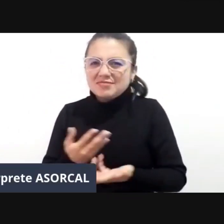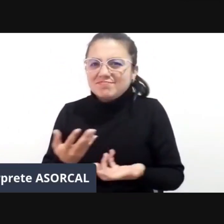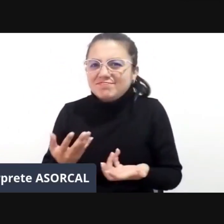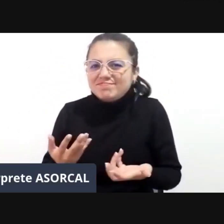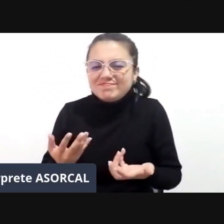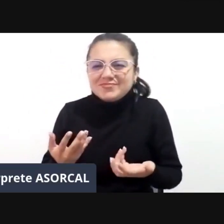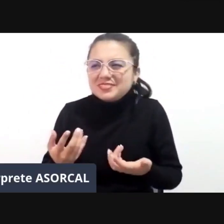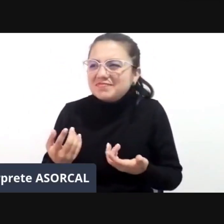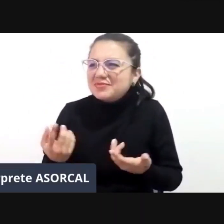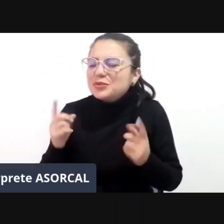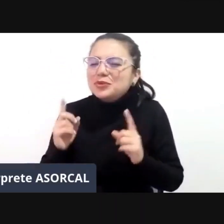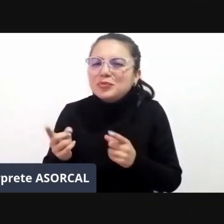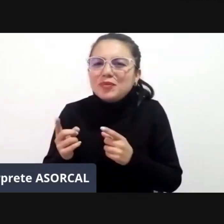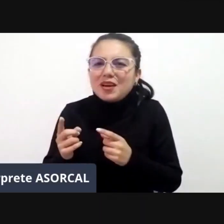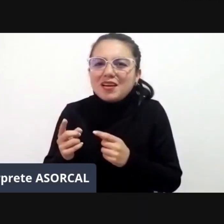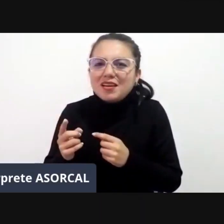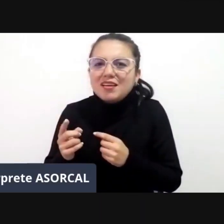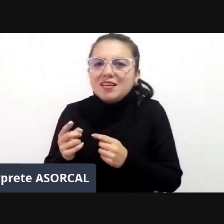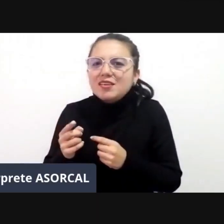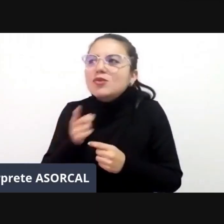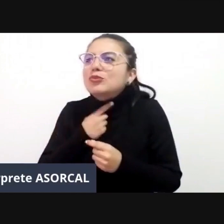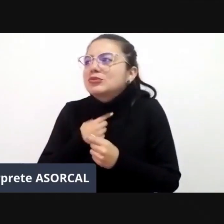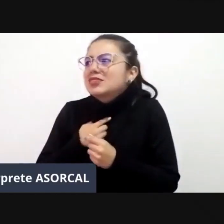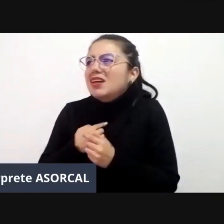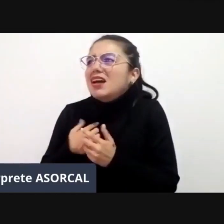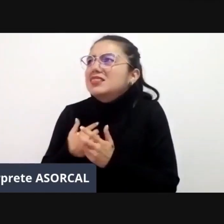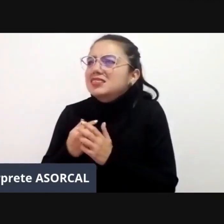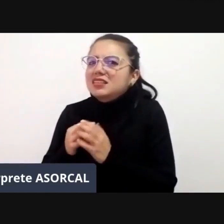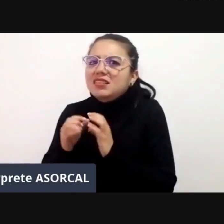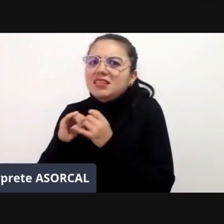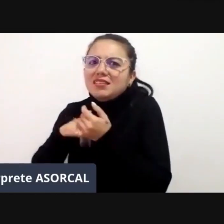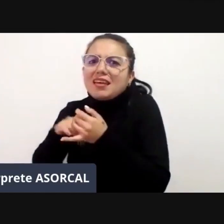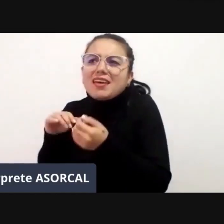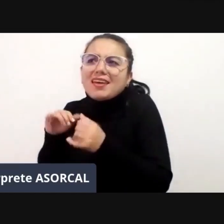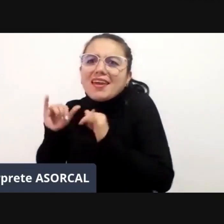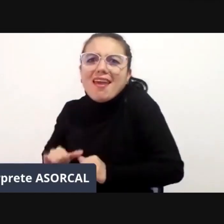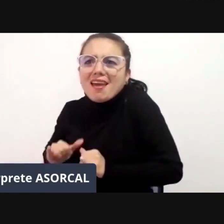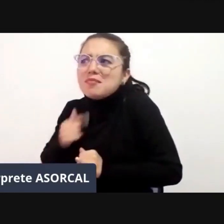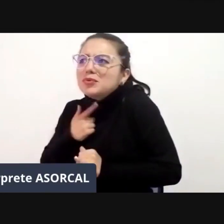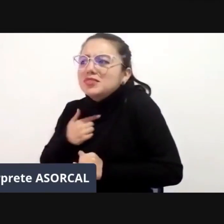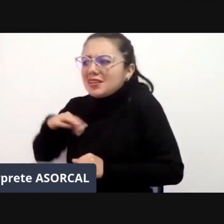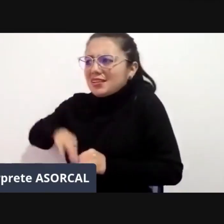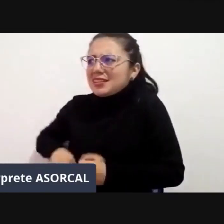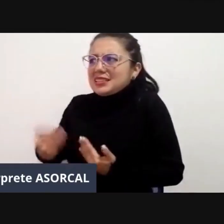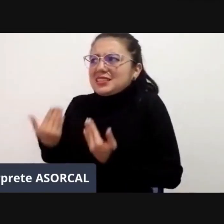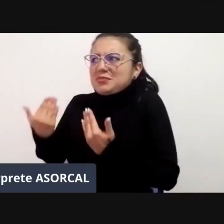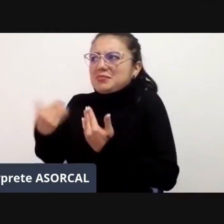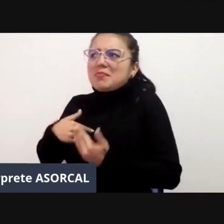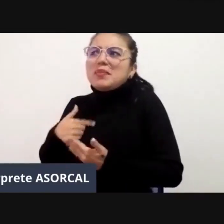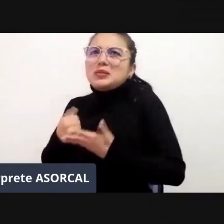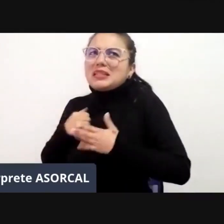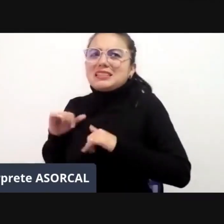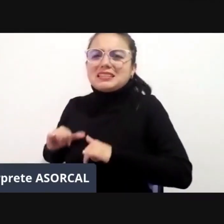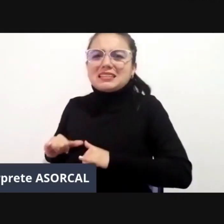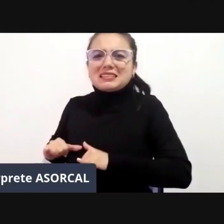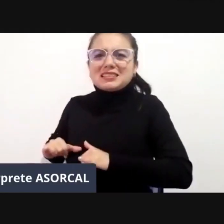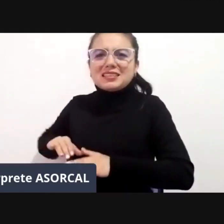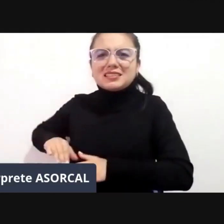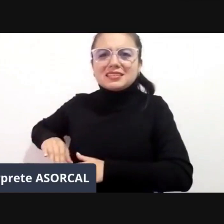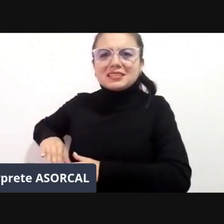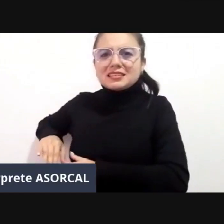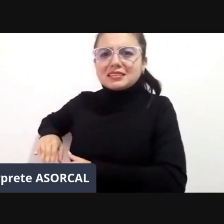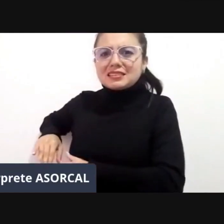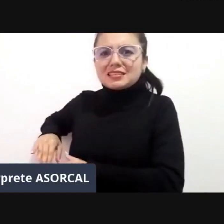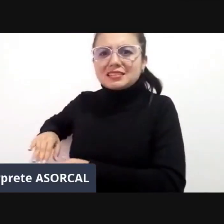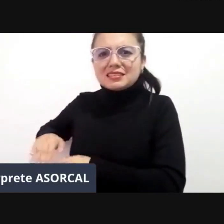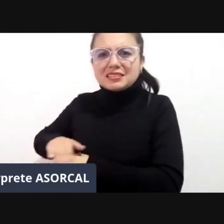el apego a conservar los beneficios y los privilegios, se fueron dejando de lado y la radicalidad de las opciones